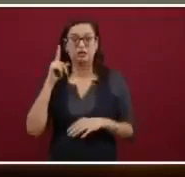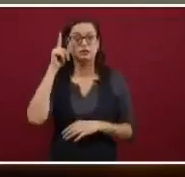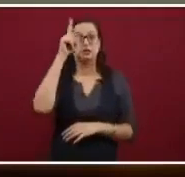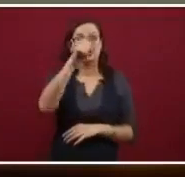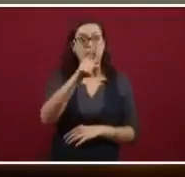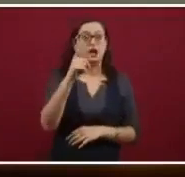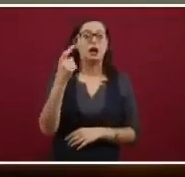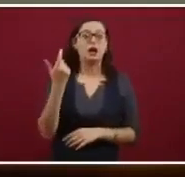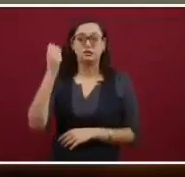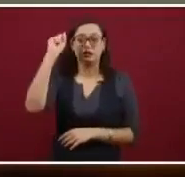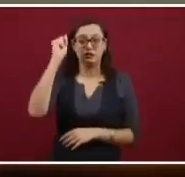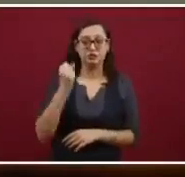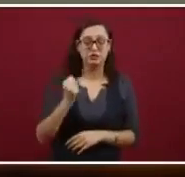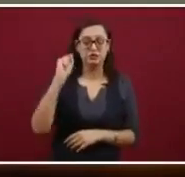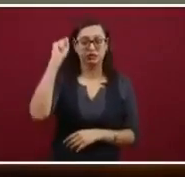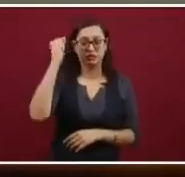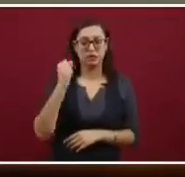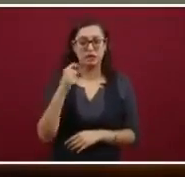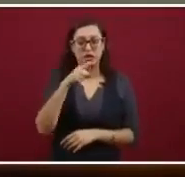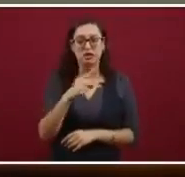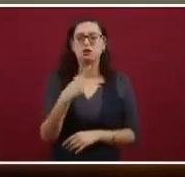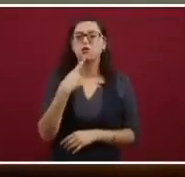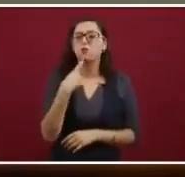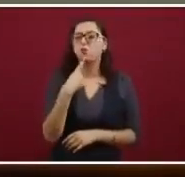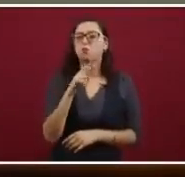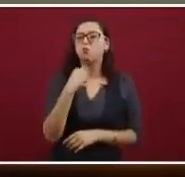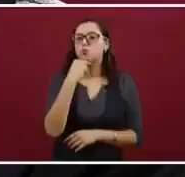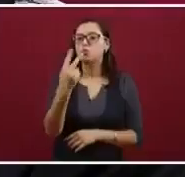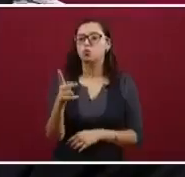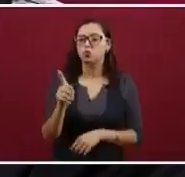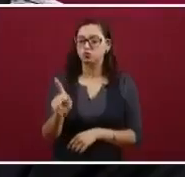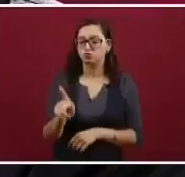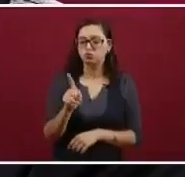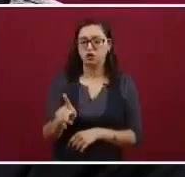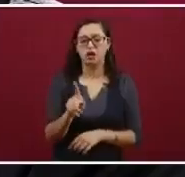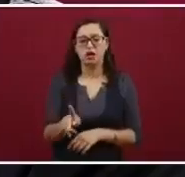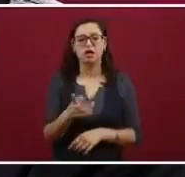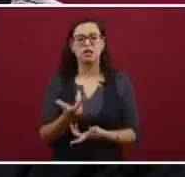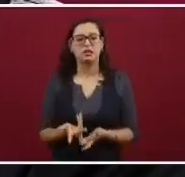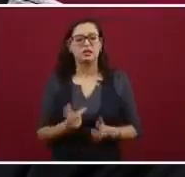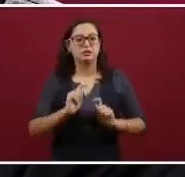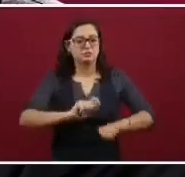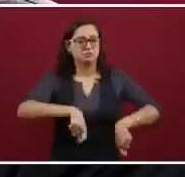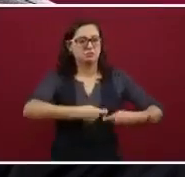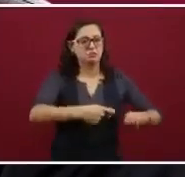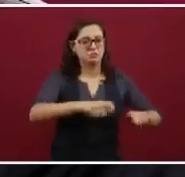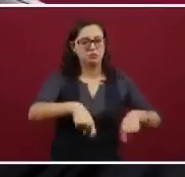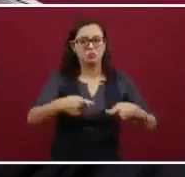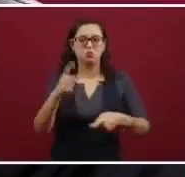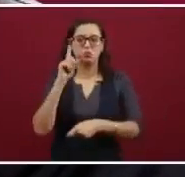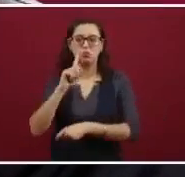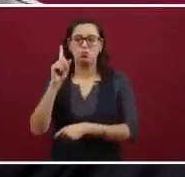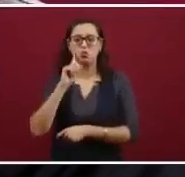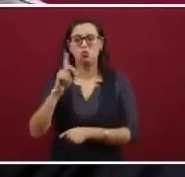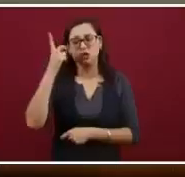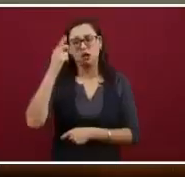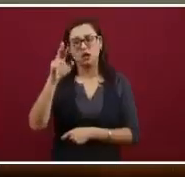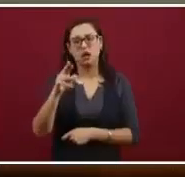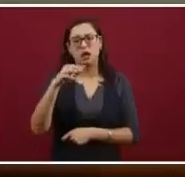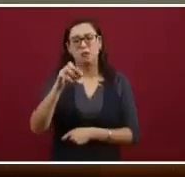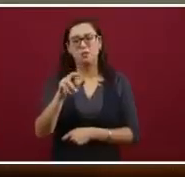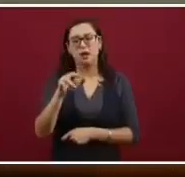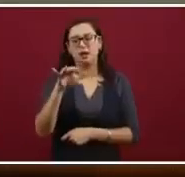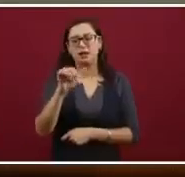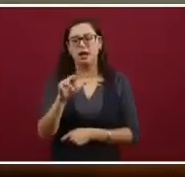y simulan la voz de usted y están vendiendo las delegaciones en millones de pesos, contratos. Ella es la doctora, dice ser doctora Mareli